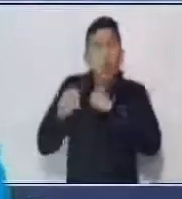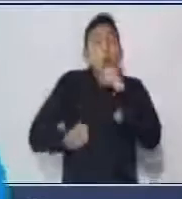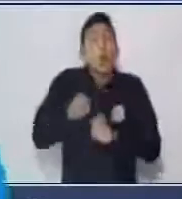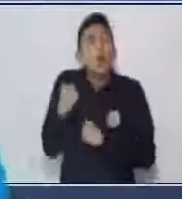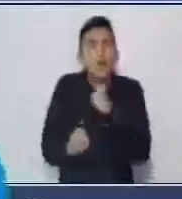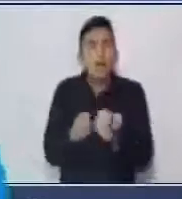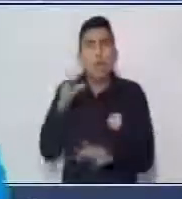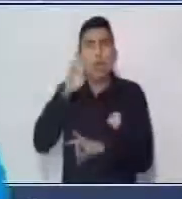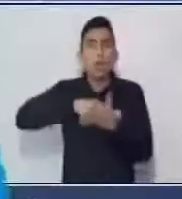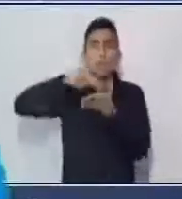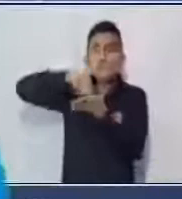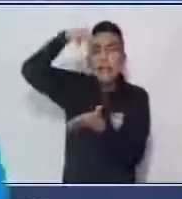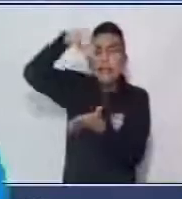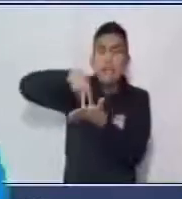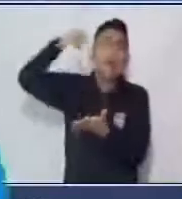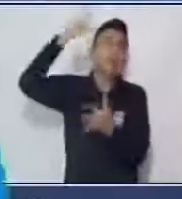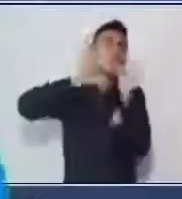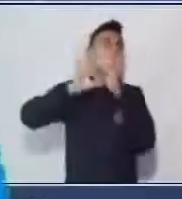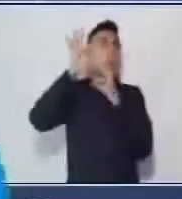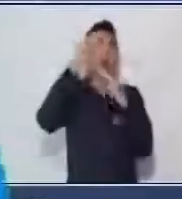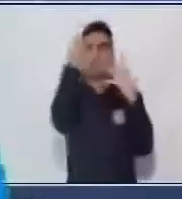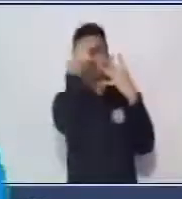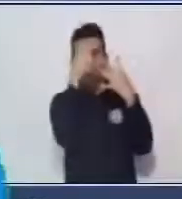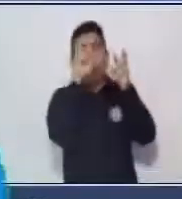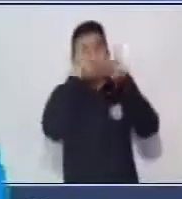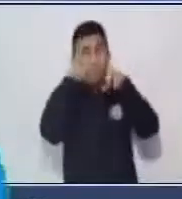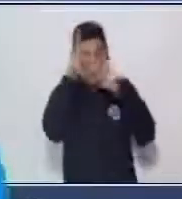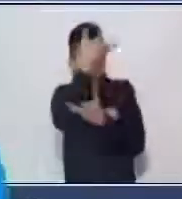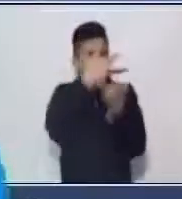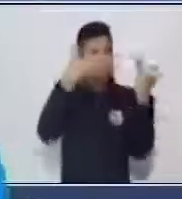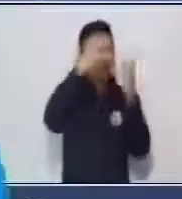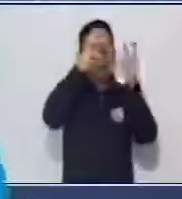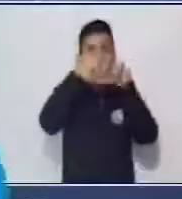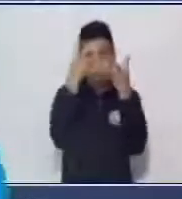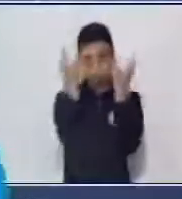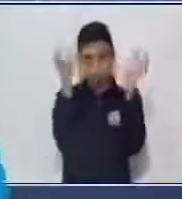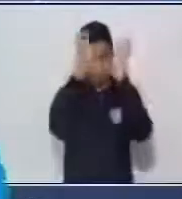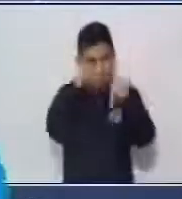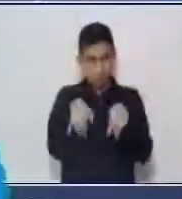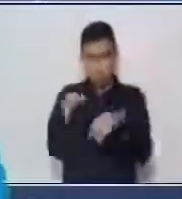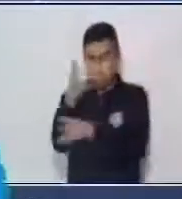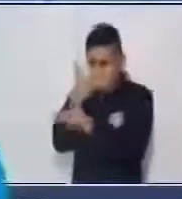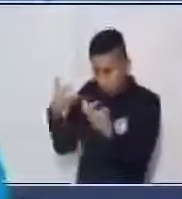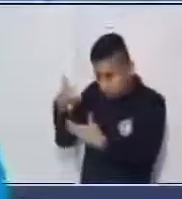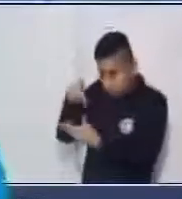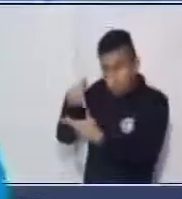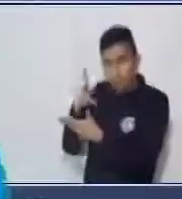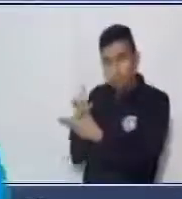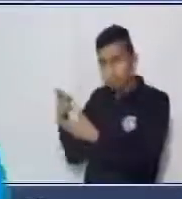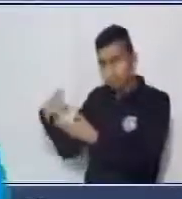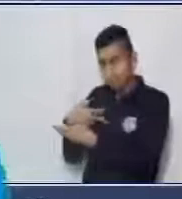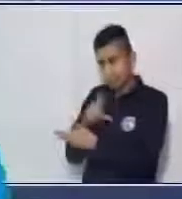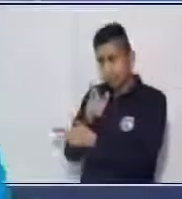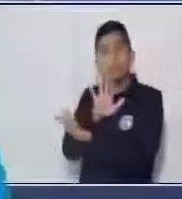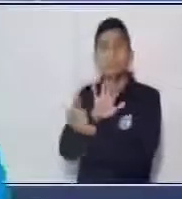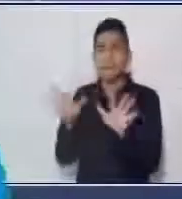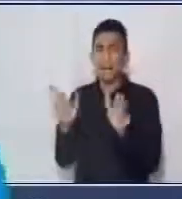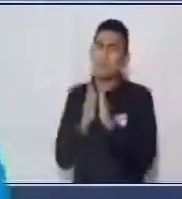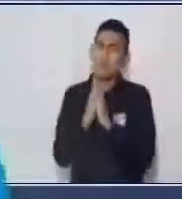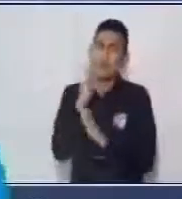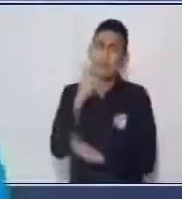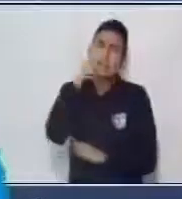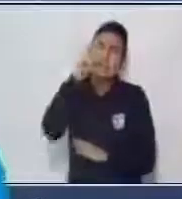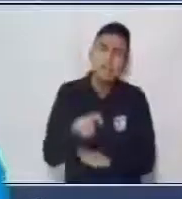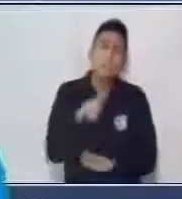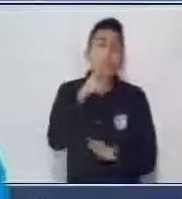niño, o varias personas a la misma vez. Bueno, entonces, ya que tengas esto previsto, entonces también,